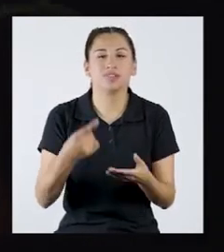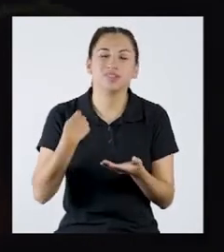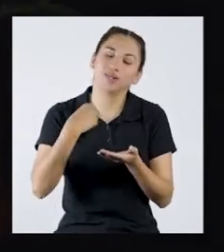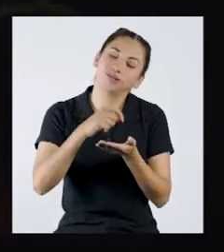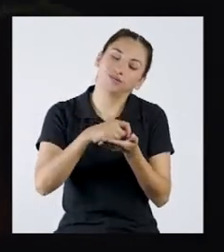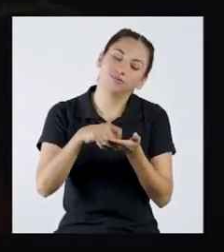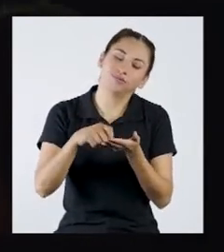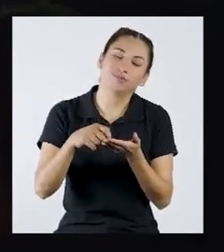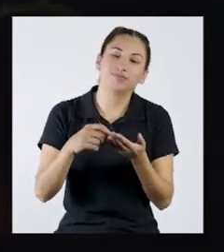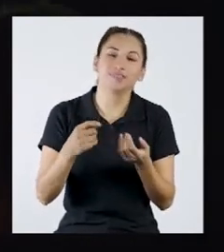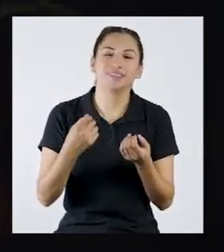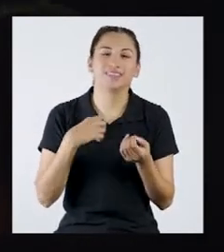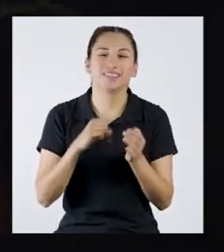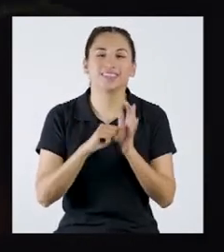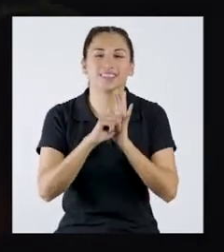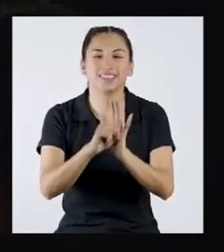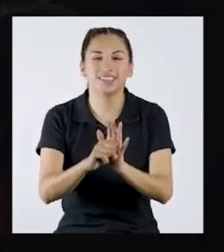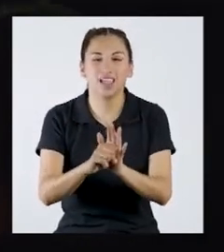escribo signos,